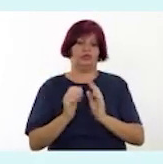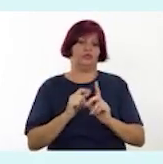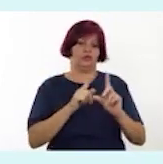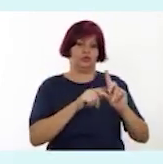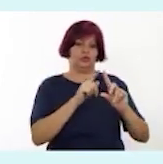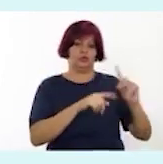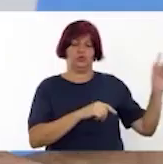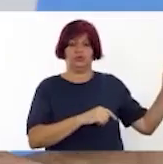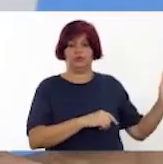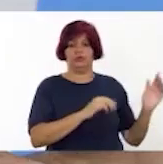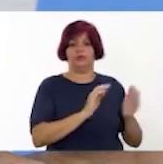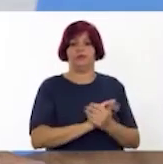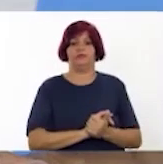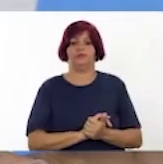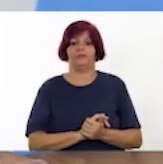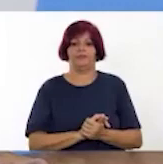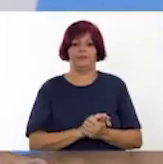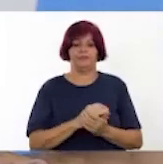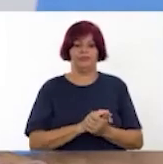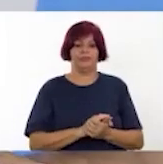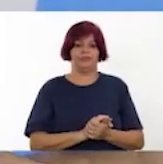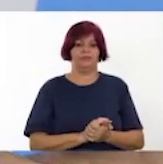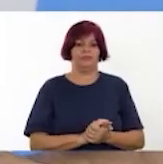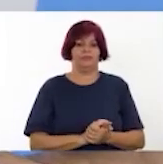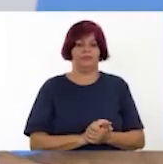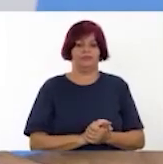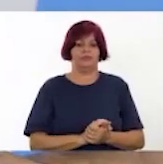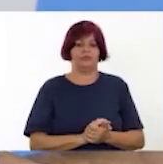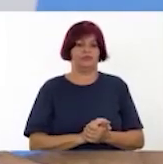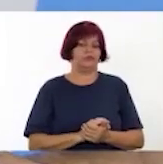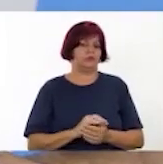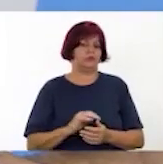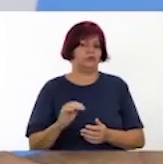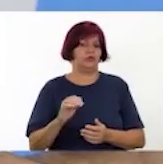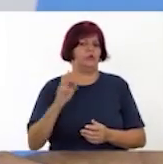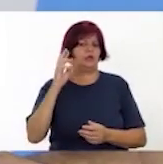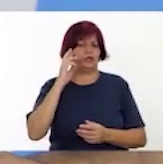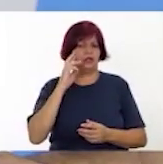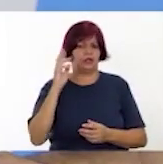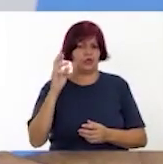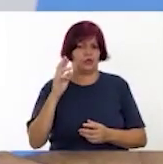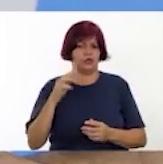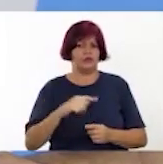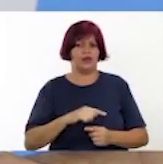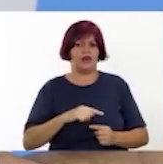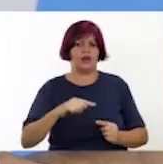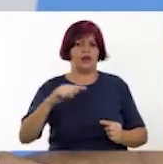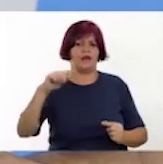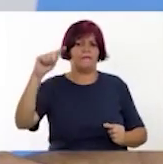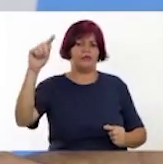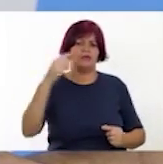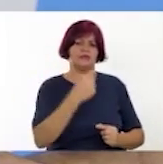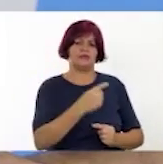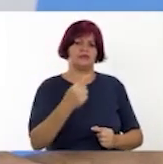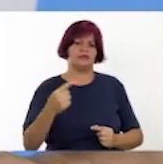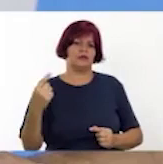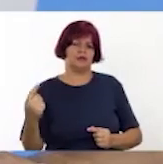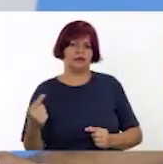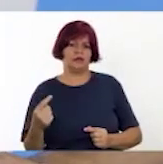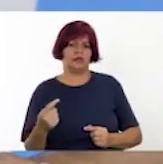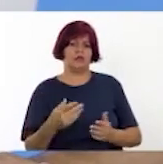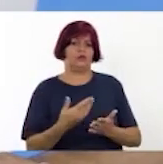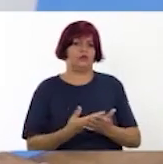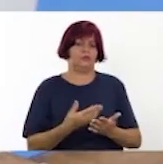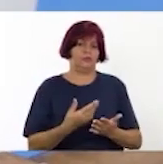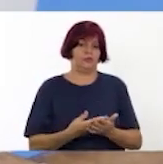la general, o sea, a partir de que es un lugar geométrico. Y bueno, el reconocimiento de las pendientes en cada caso.